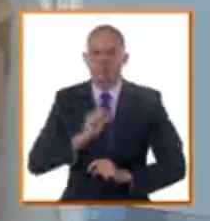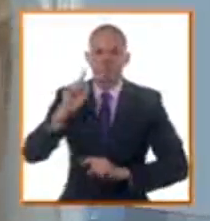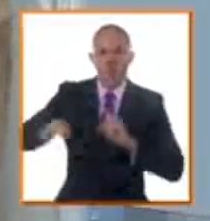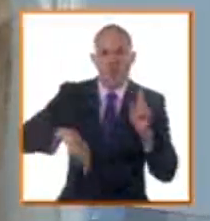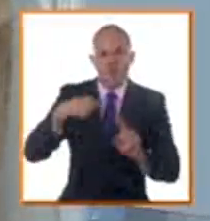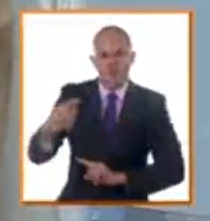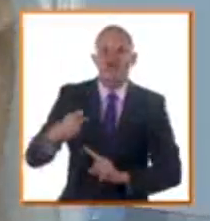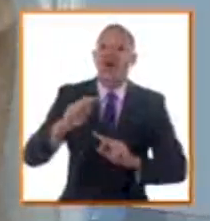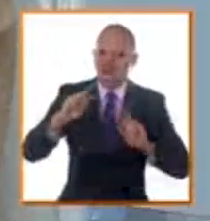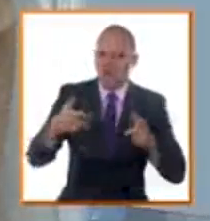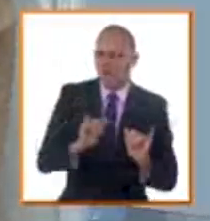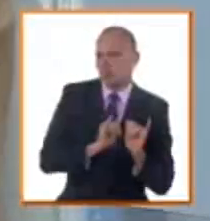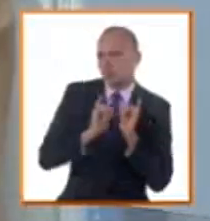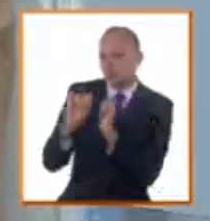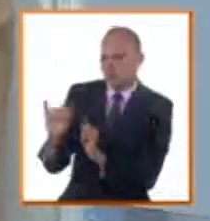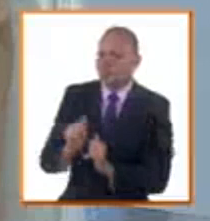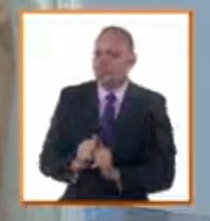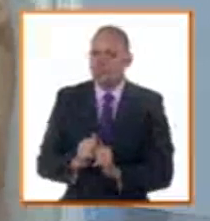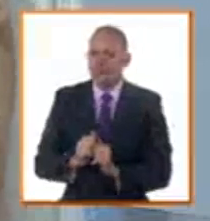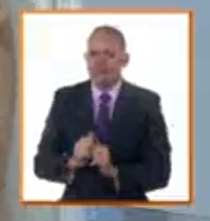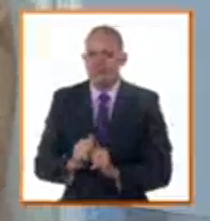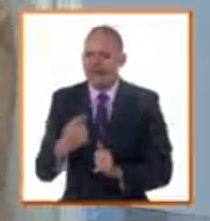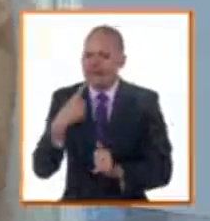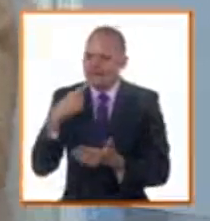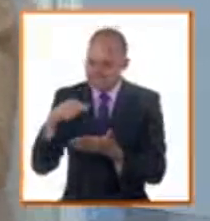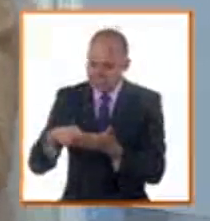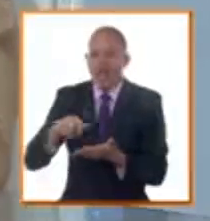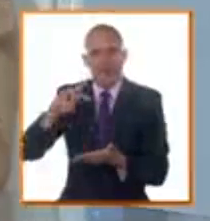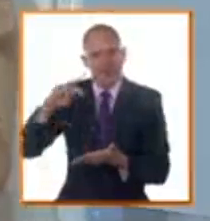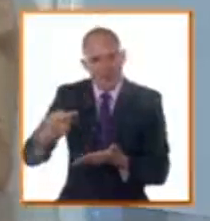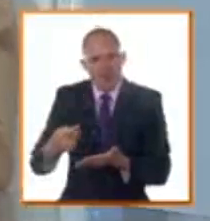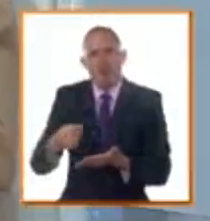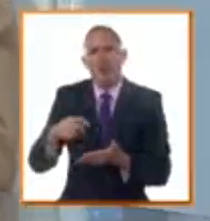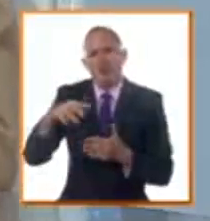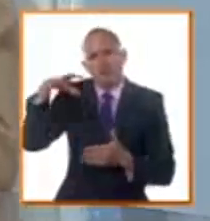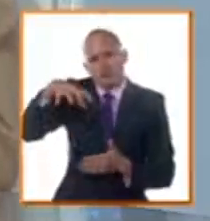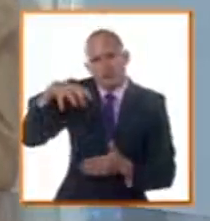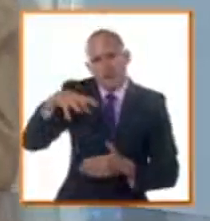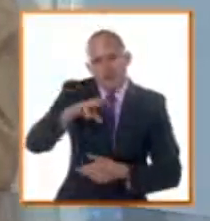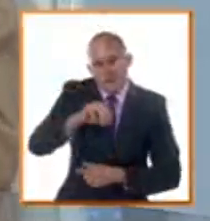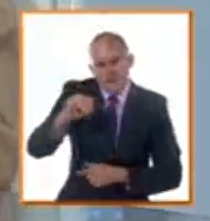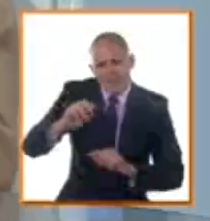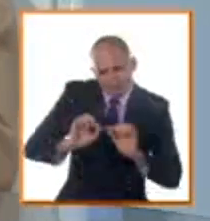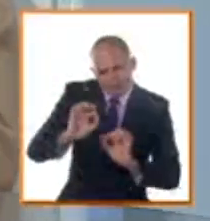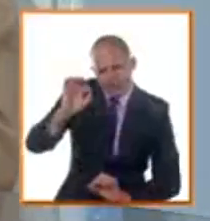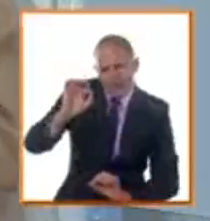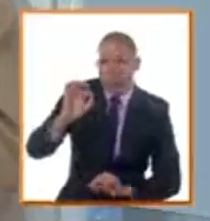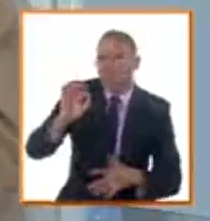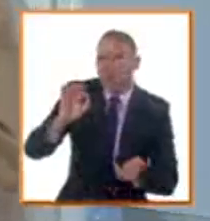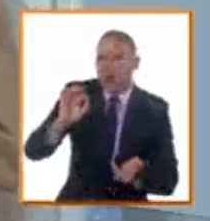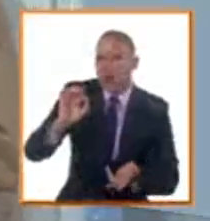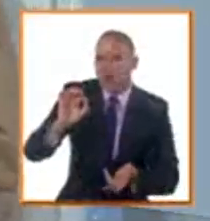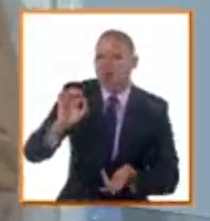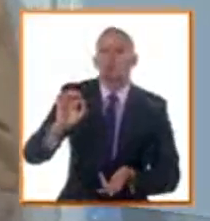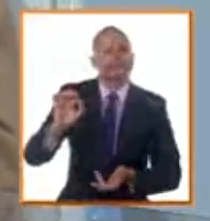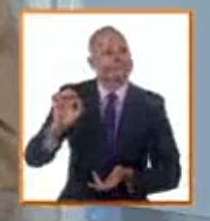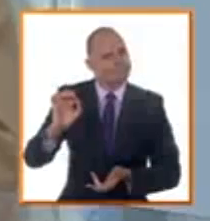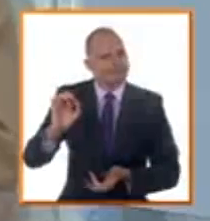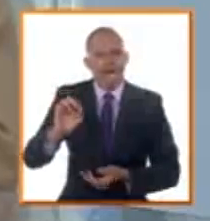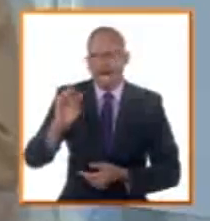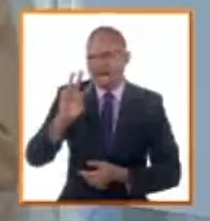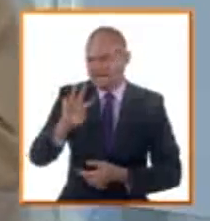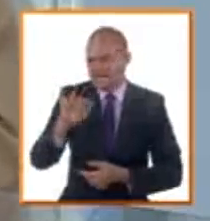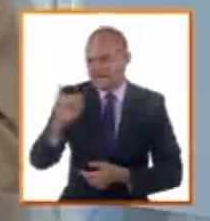Nacional de Recursos Hidráulicos, que también nos brindan su información de los acumulados de lluvias que han caído, pues yo misma le dije, bueno,